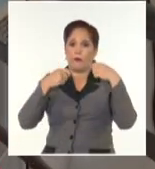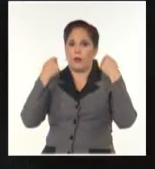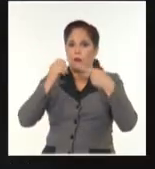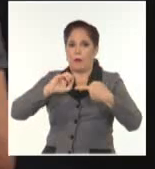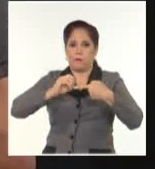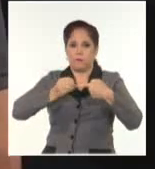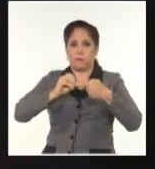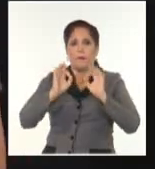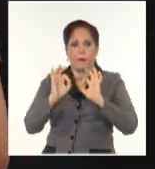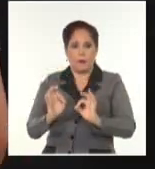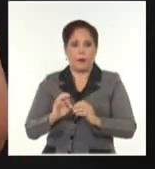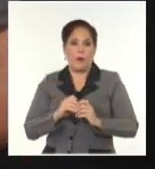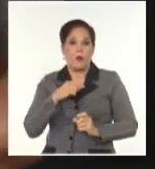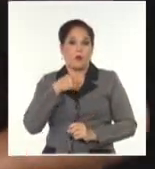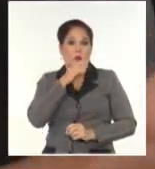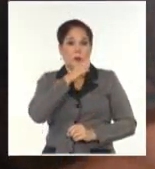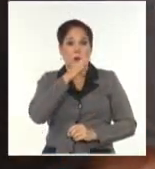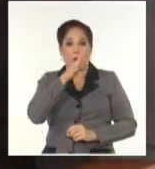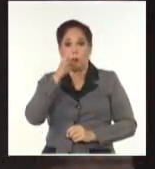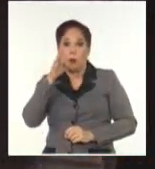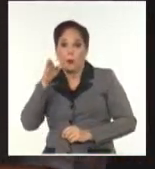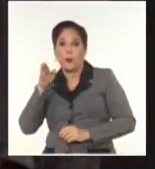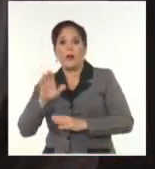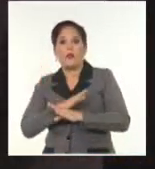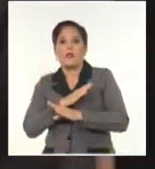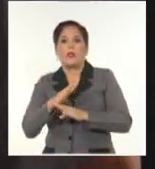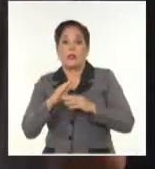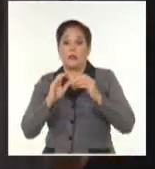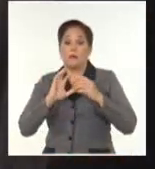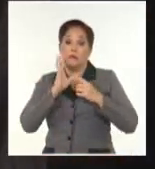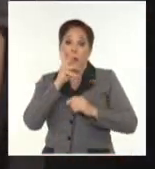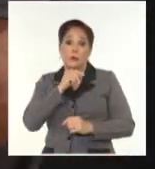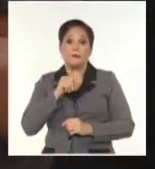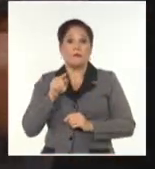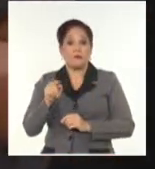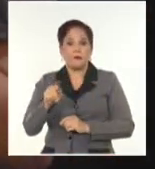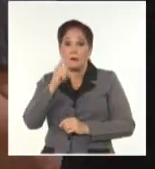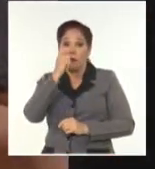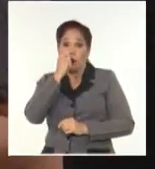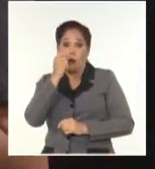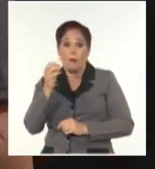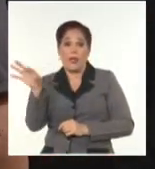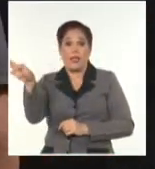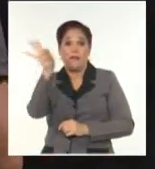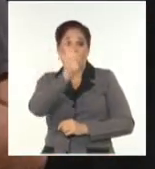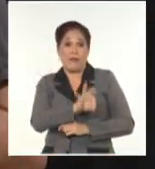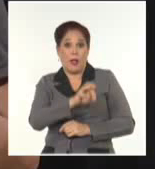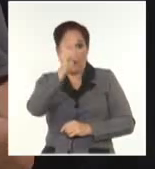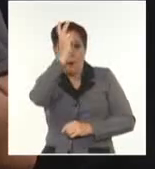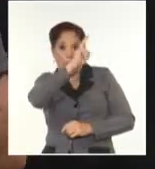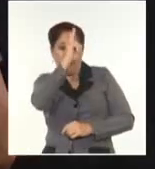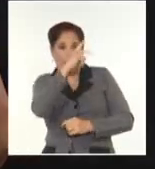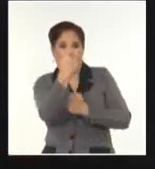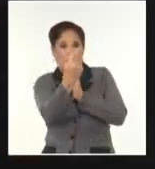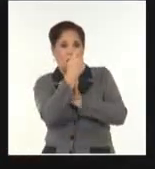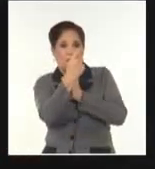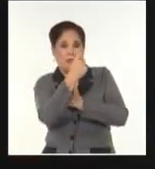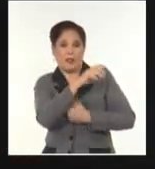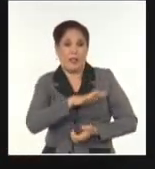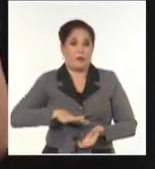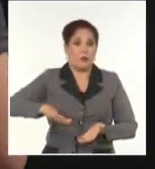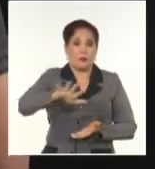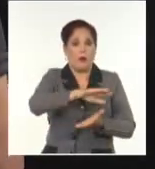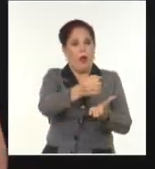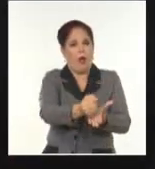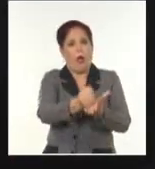recorrido que hemos ido desarrollando de dignificar el arte del clown, tenerlo a él es de verdad una fortuna inmensa. Y bueno, todo el apoyo